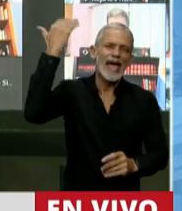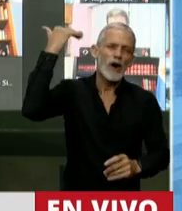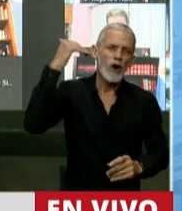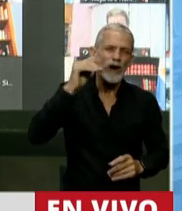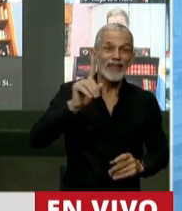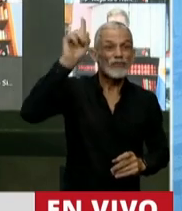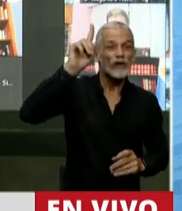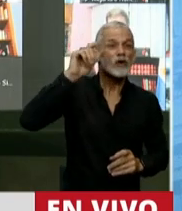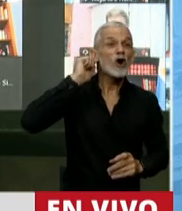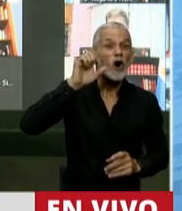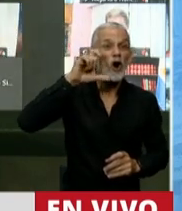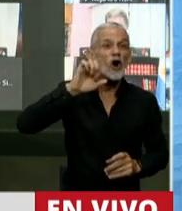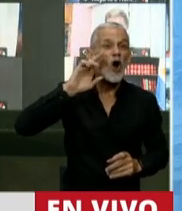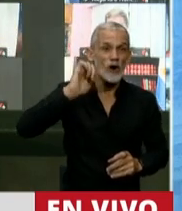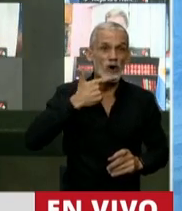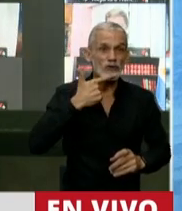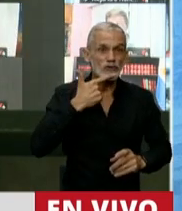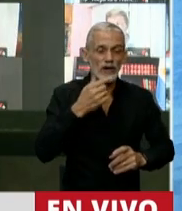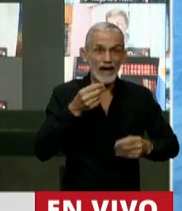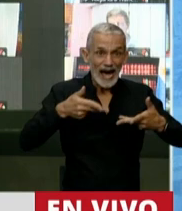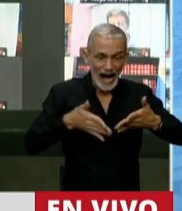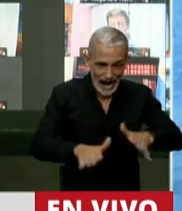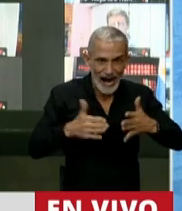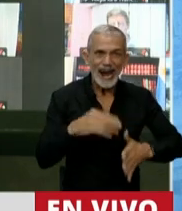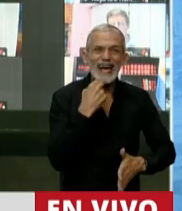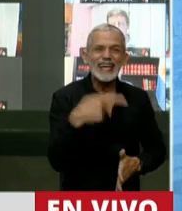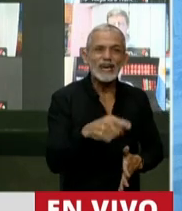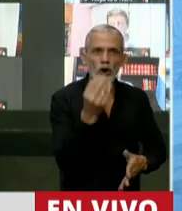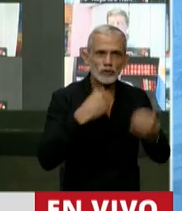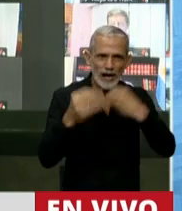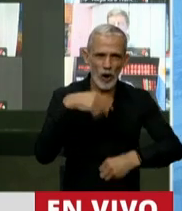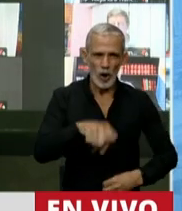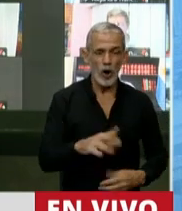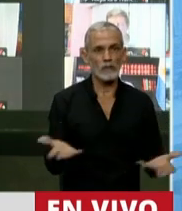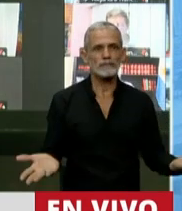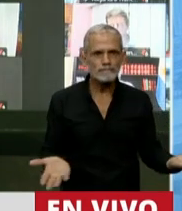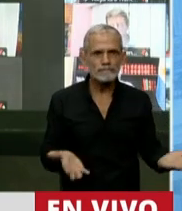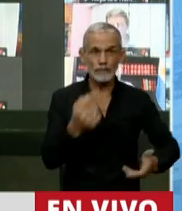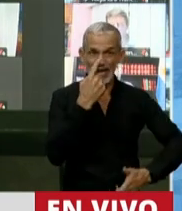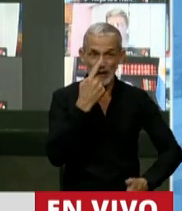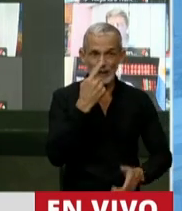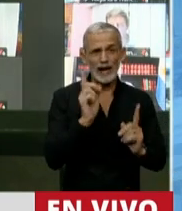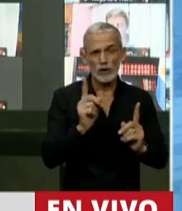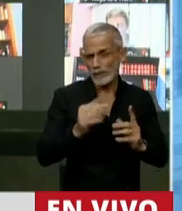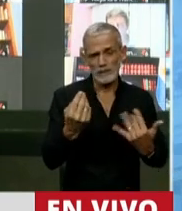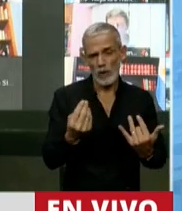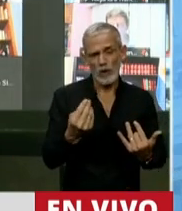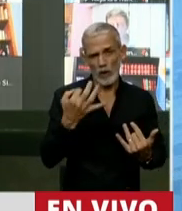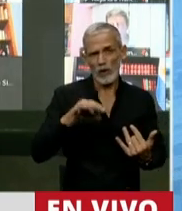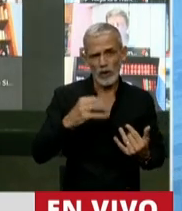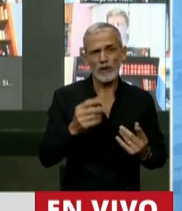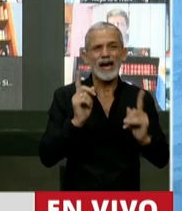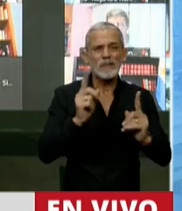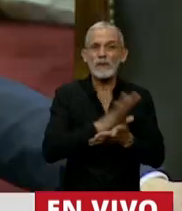se come a sus propios hijos señor presidente el perro se va a terminar mordiendo la cola